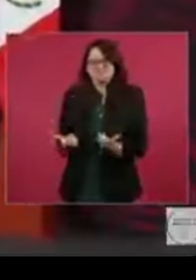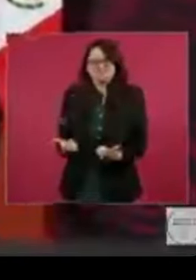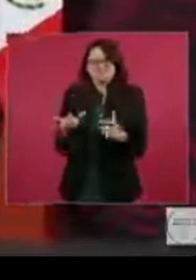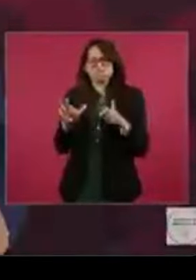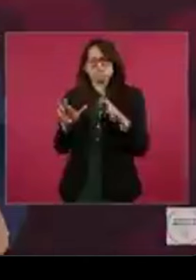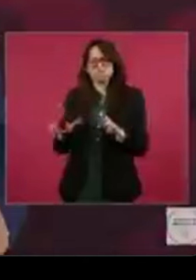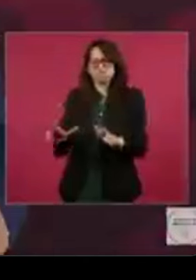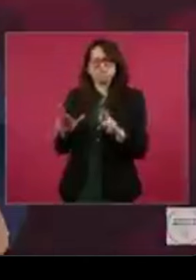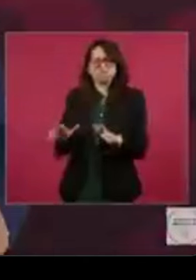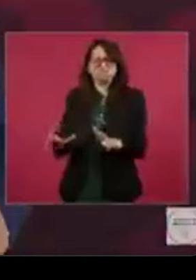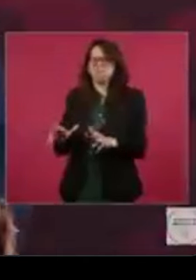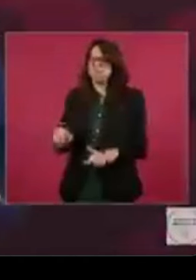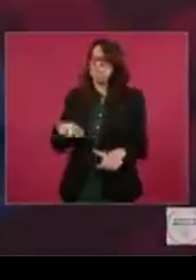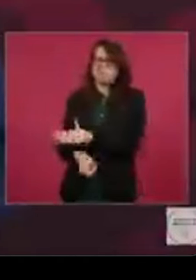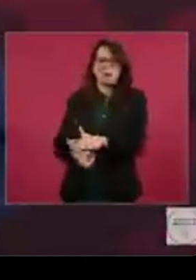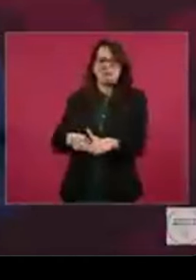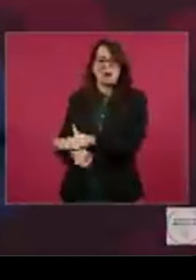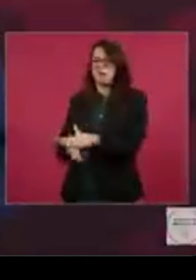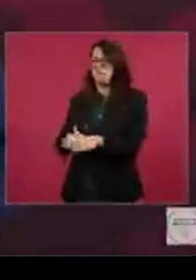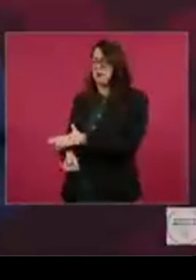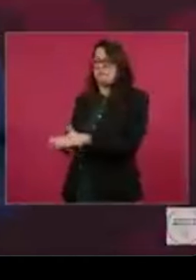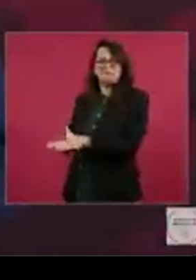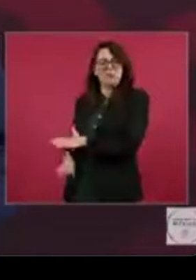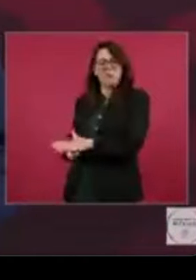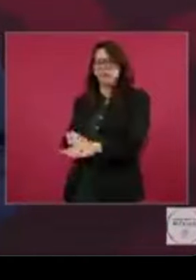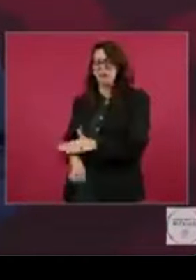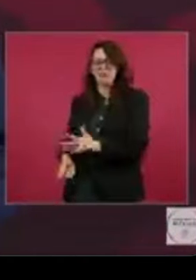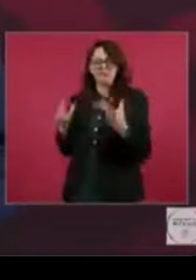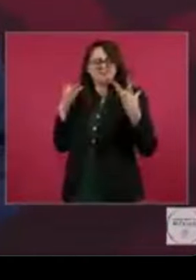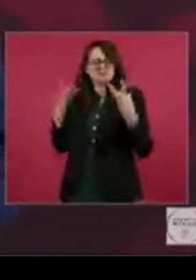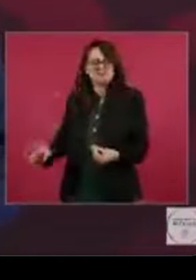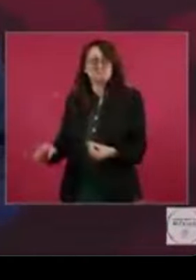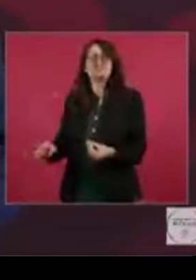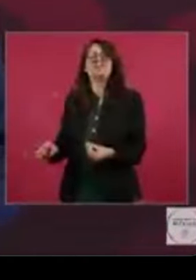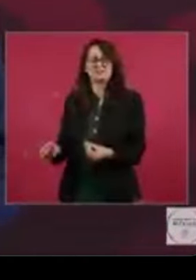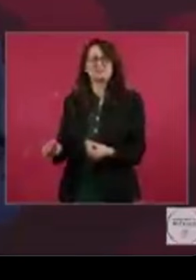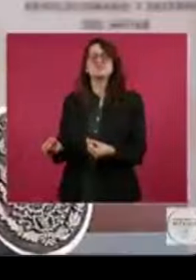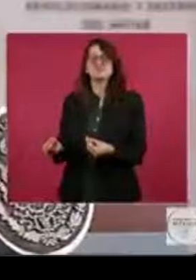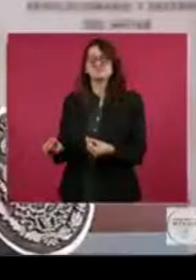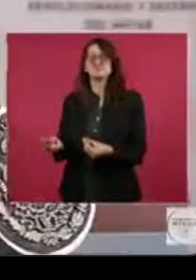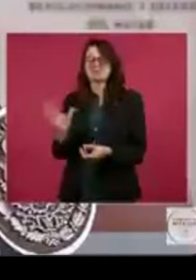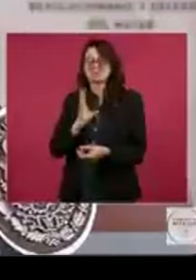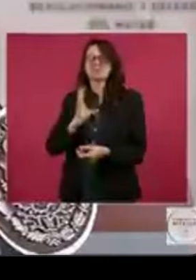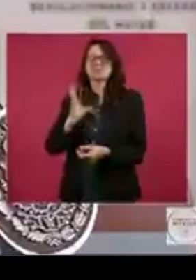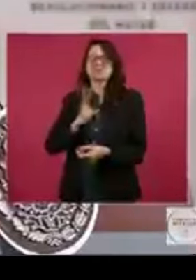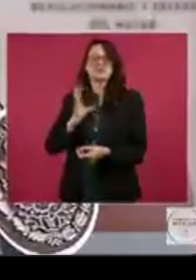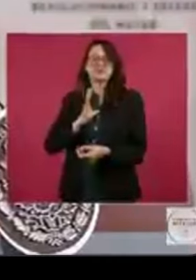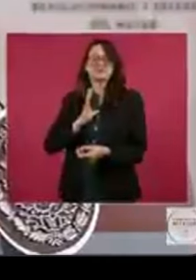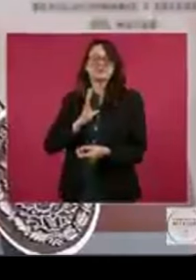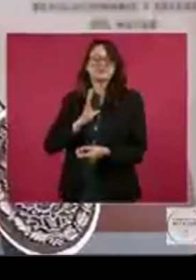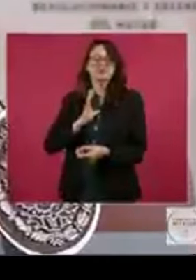medio mucho mucho mucho mucho dinero de los que